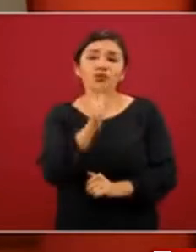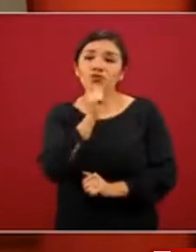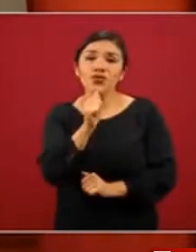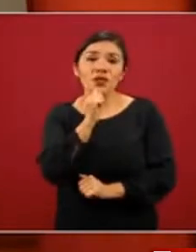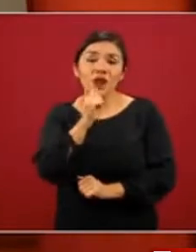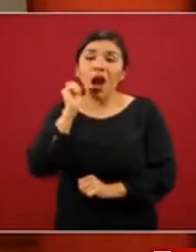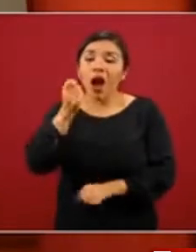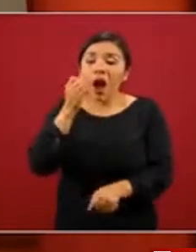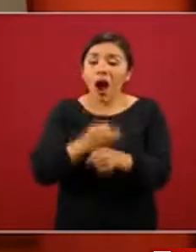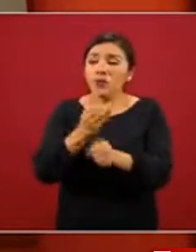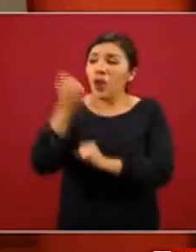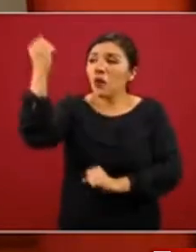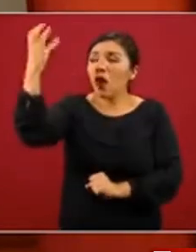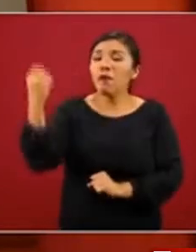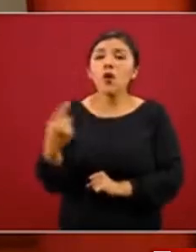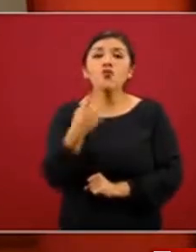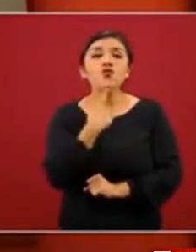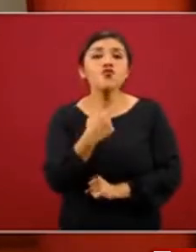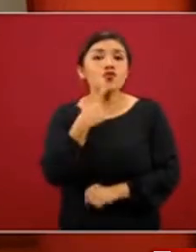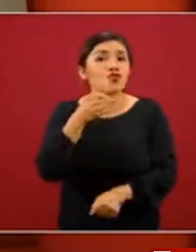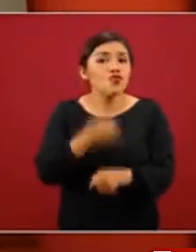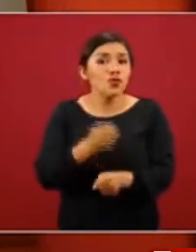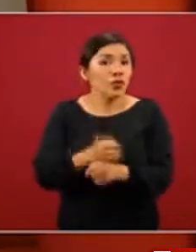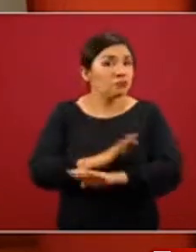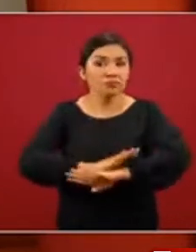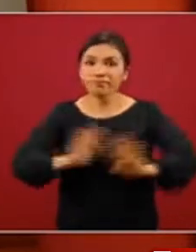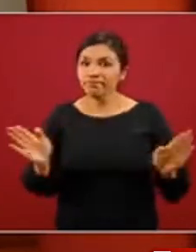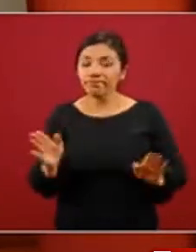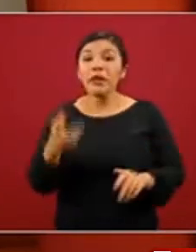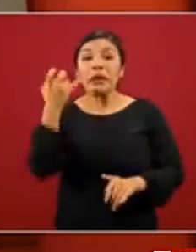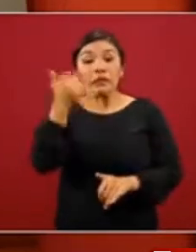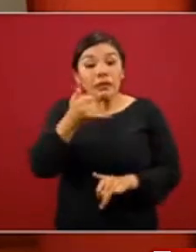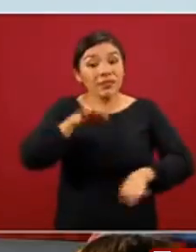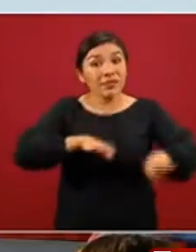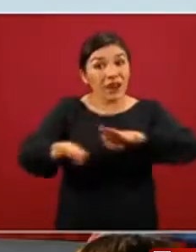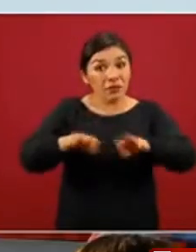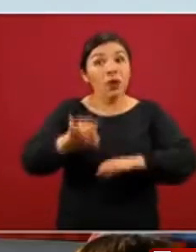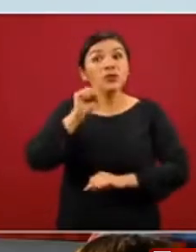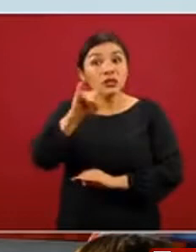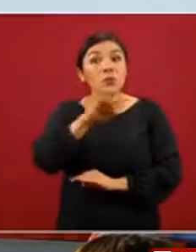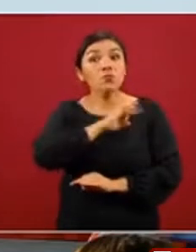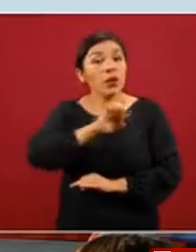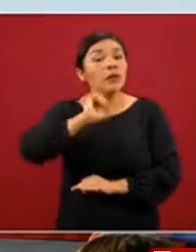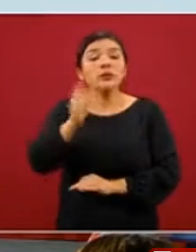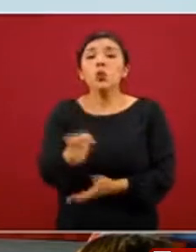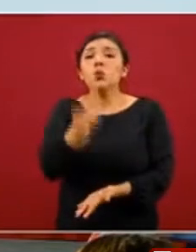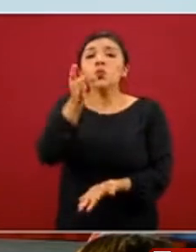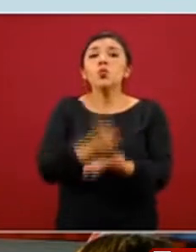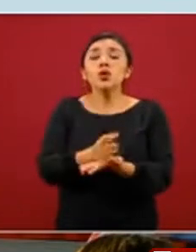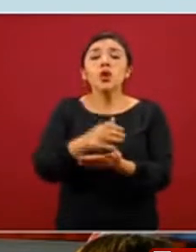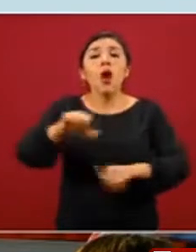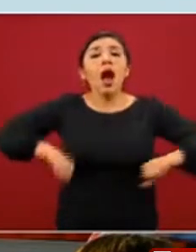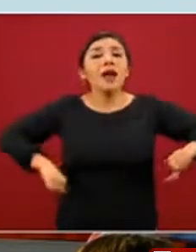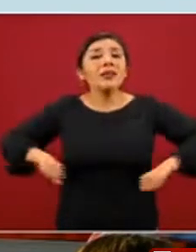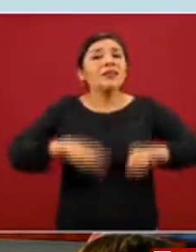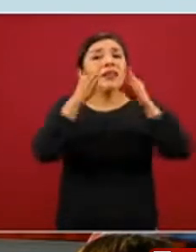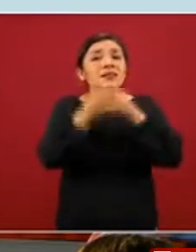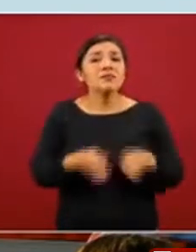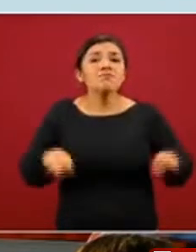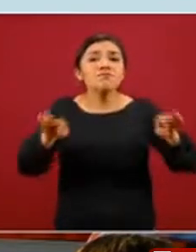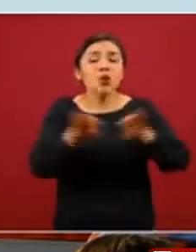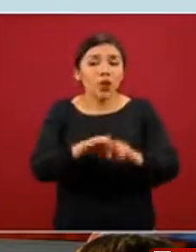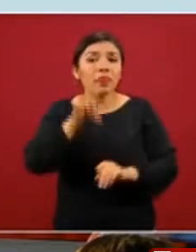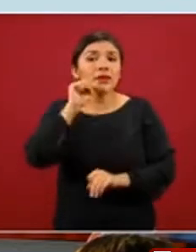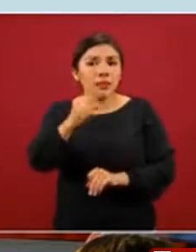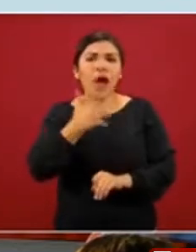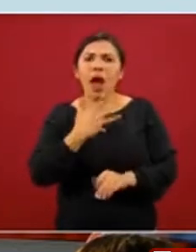semáforo rojo, no se deben de llevar a cabo, y las actividades laborales permitidas son solamente las actividades esenciales que están muy